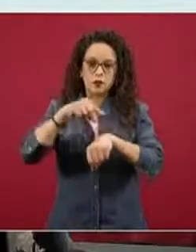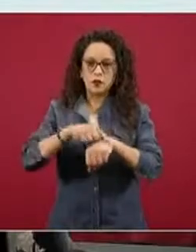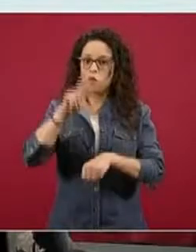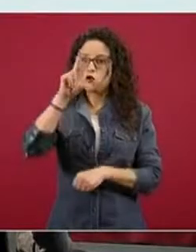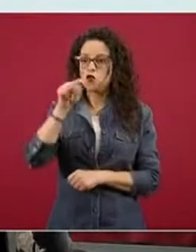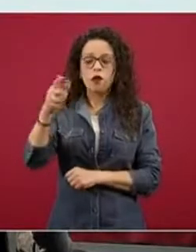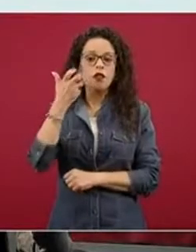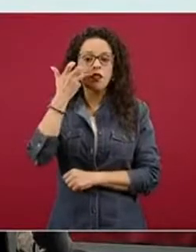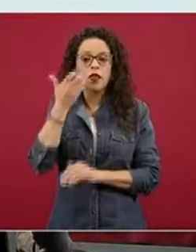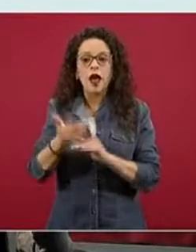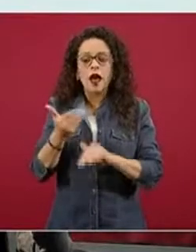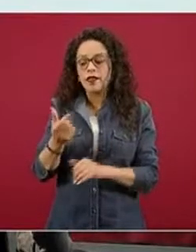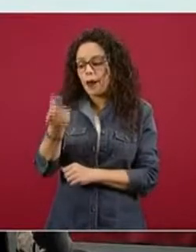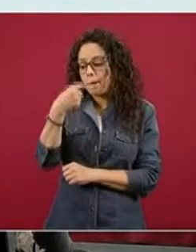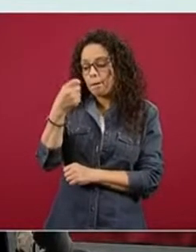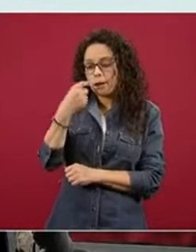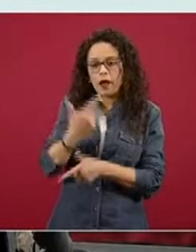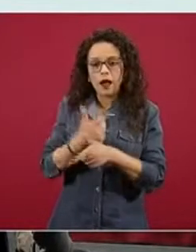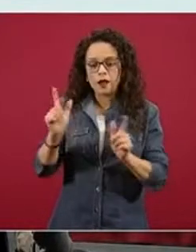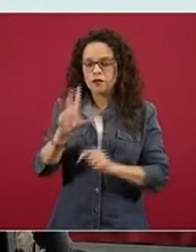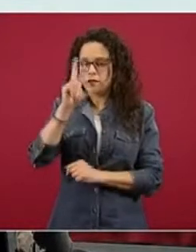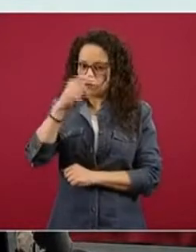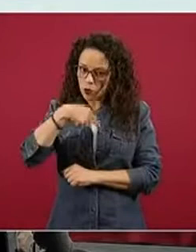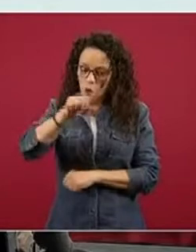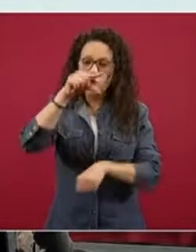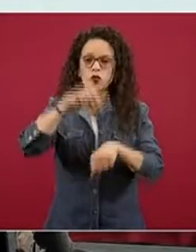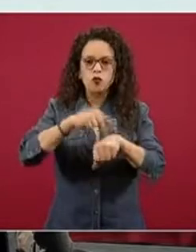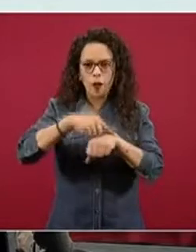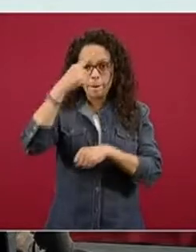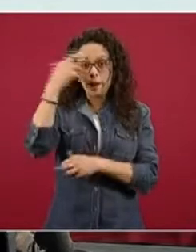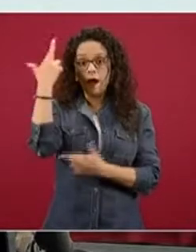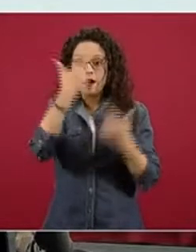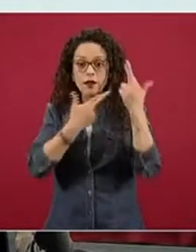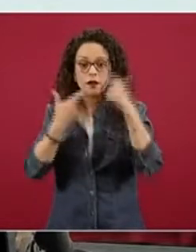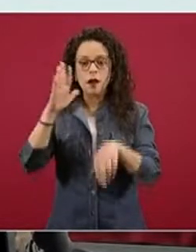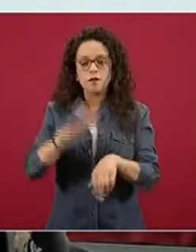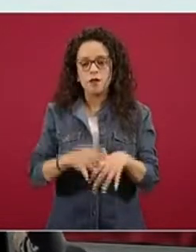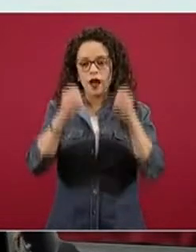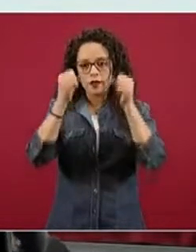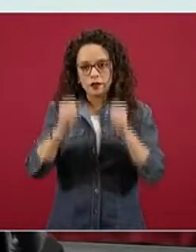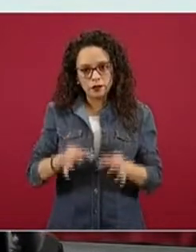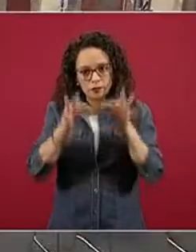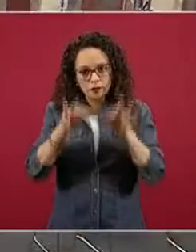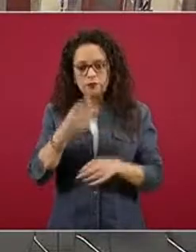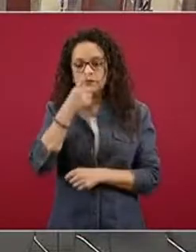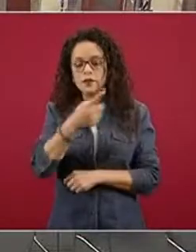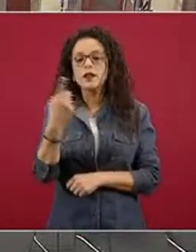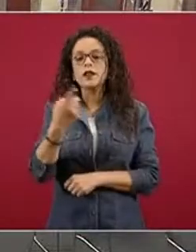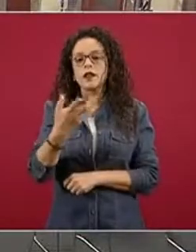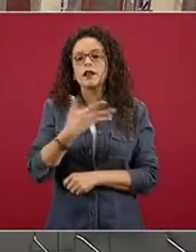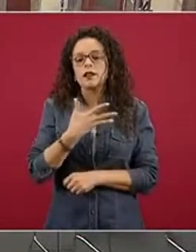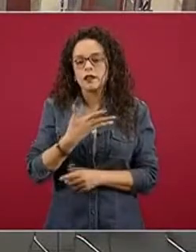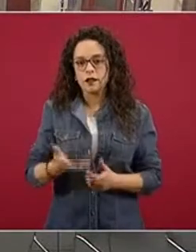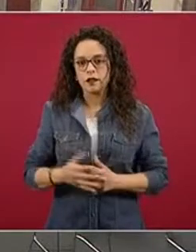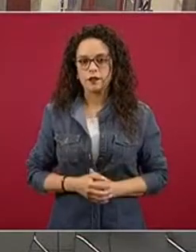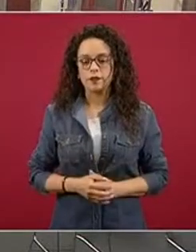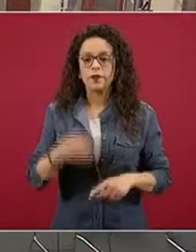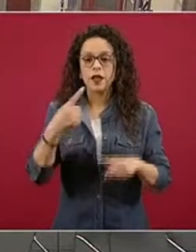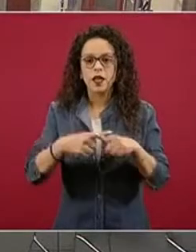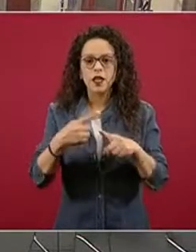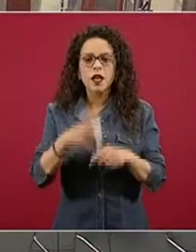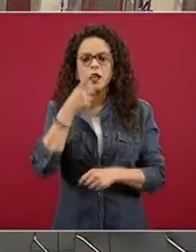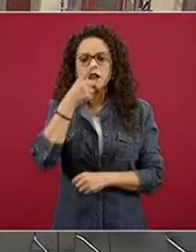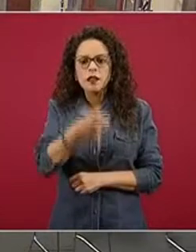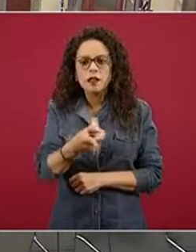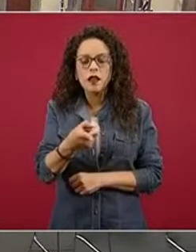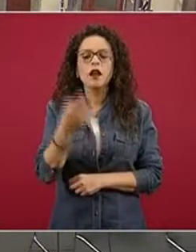salud para que nos hagan las pruebas para diagnóstico. El diagnóstico, ¿quién lo va a hacer? Personal de salud. Sí,